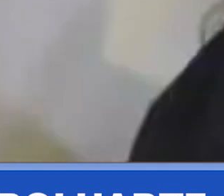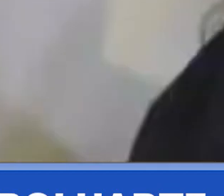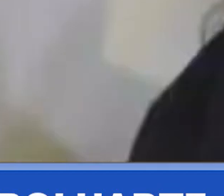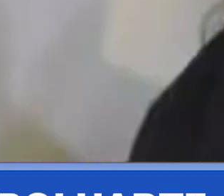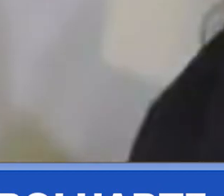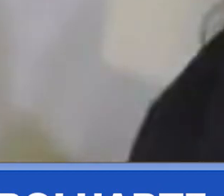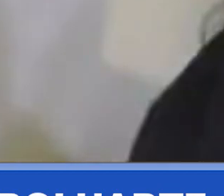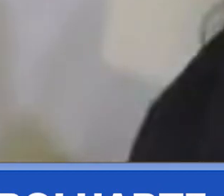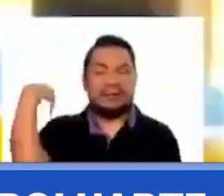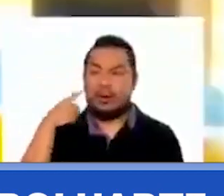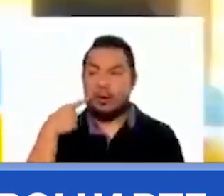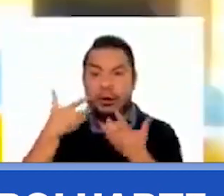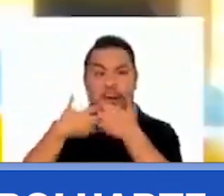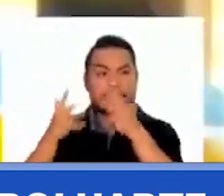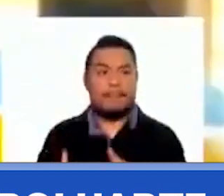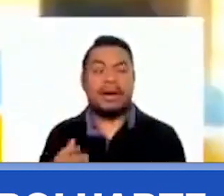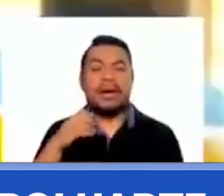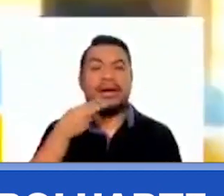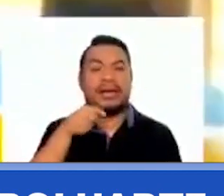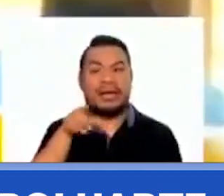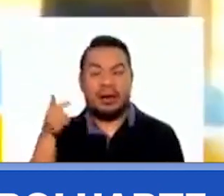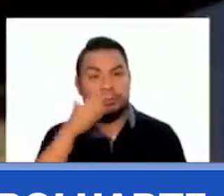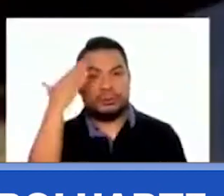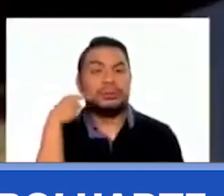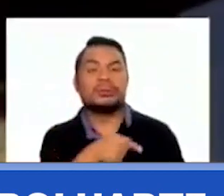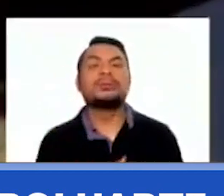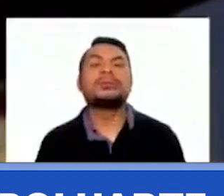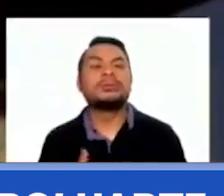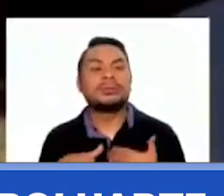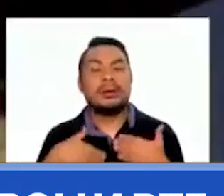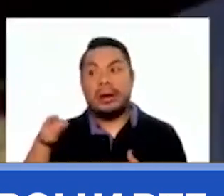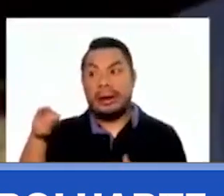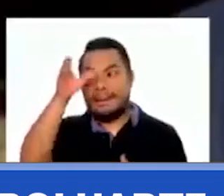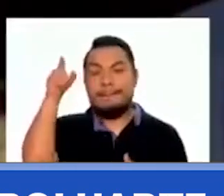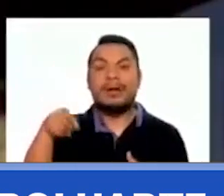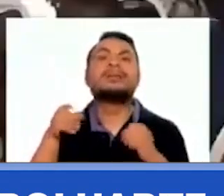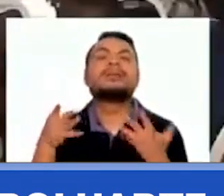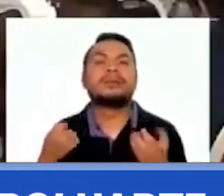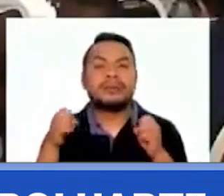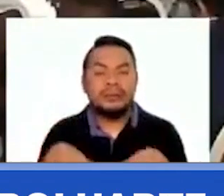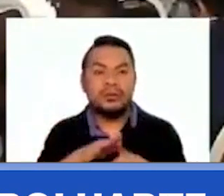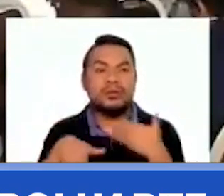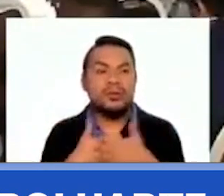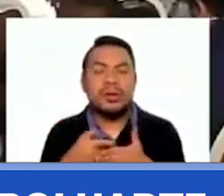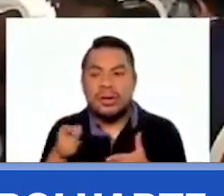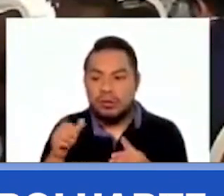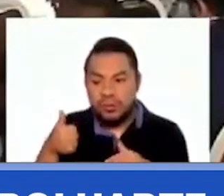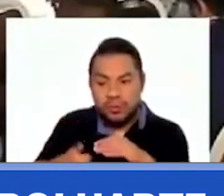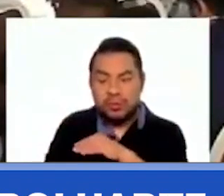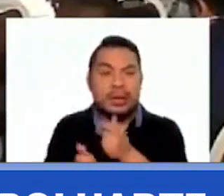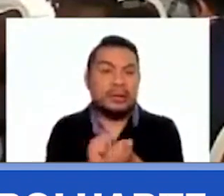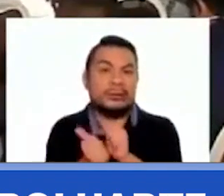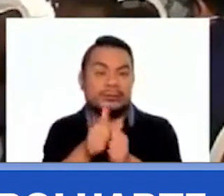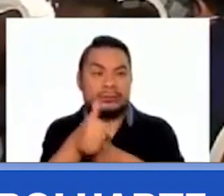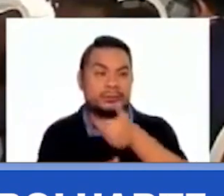Dina Boluarte, al empresario Henry Shimabukuro y al exmandatario Pedro Castillo en la investigación por